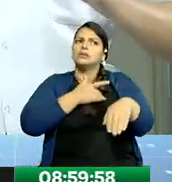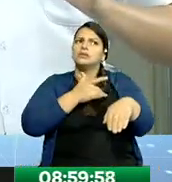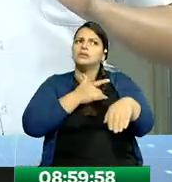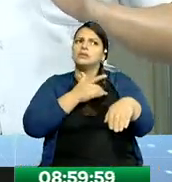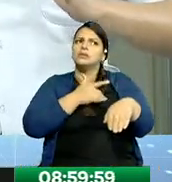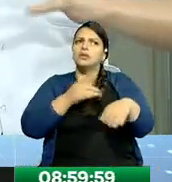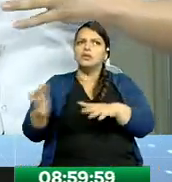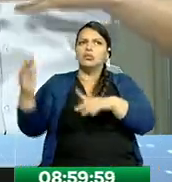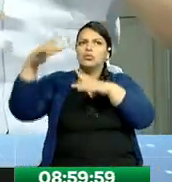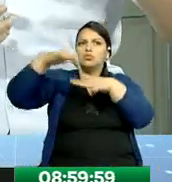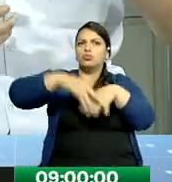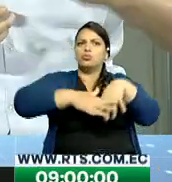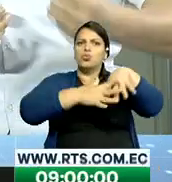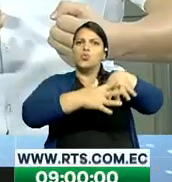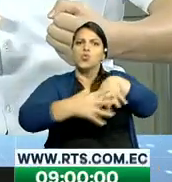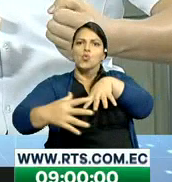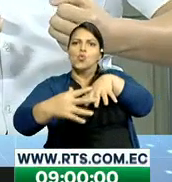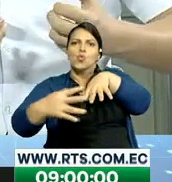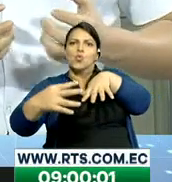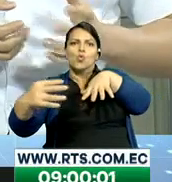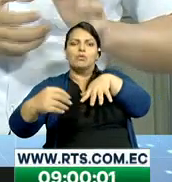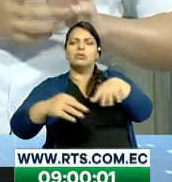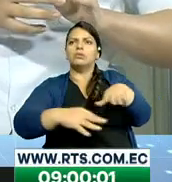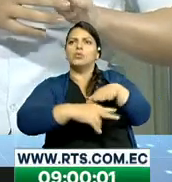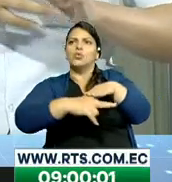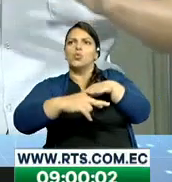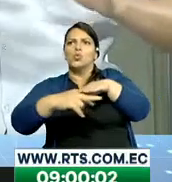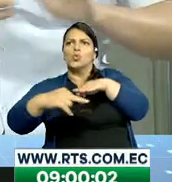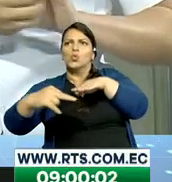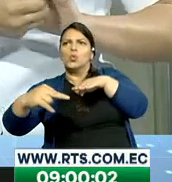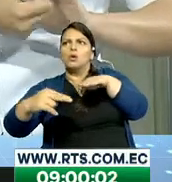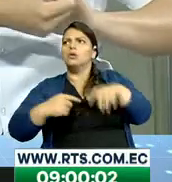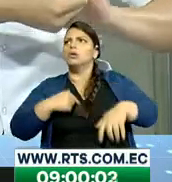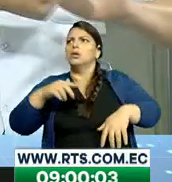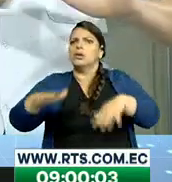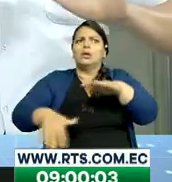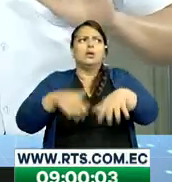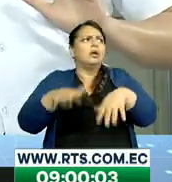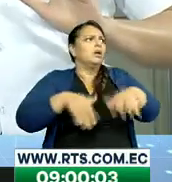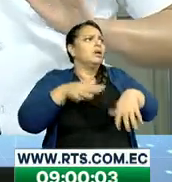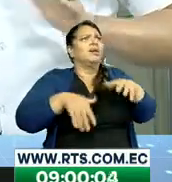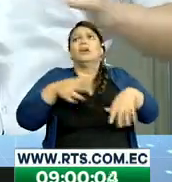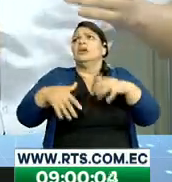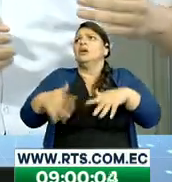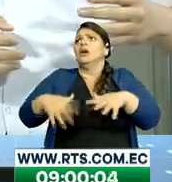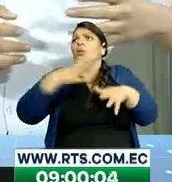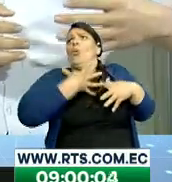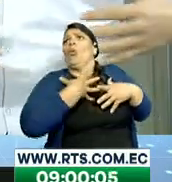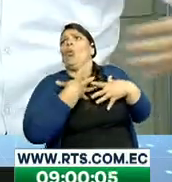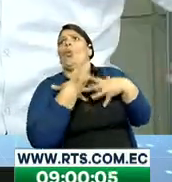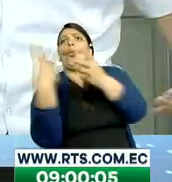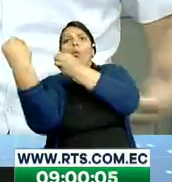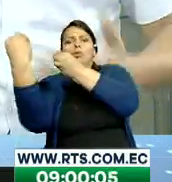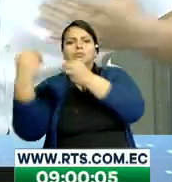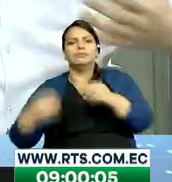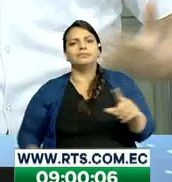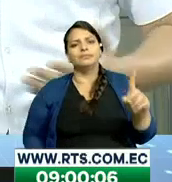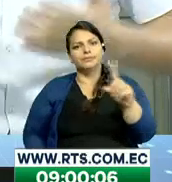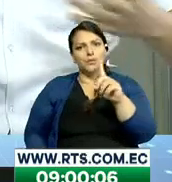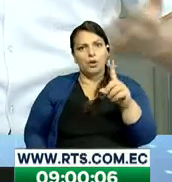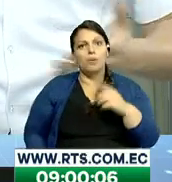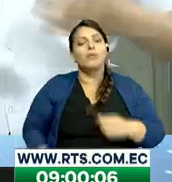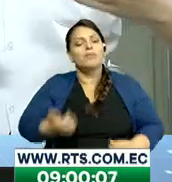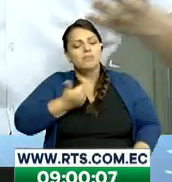mar adentro. Ahora, no es una fuerza fuerte que de un momento a otro uno va a ser absorbido. Sin embargo, cuando uno ya siente unas